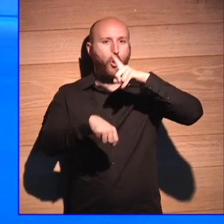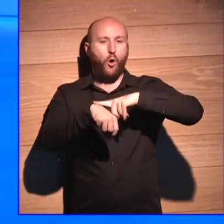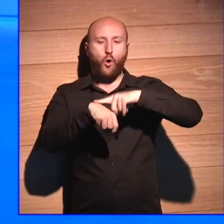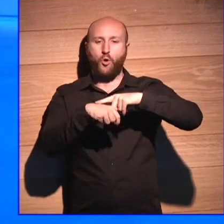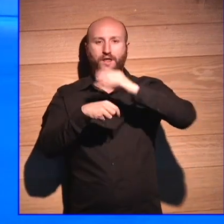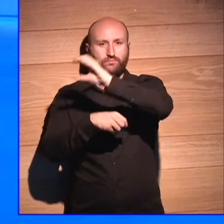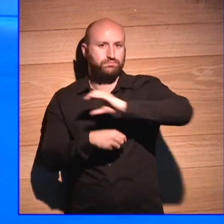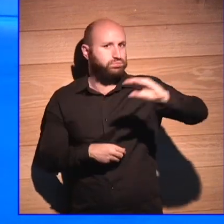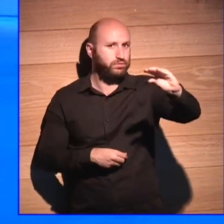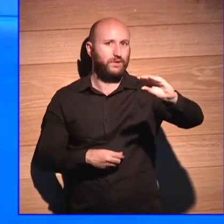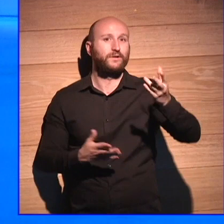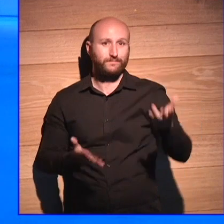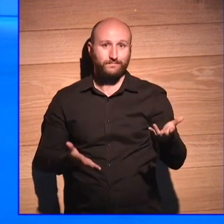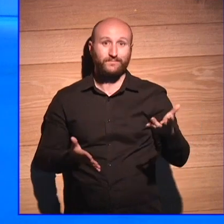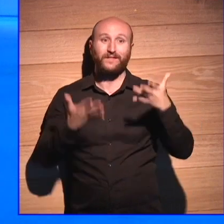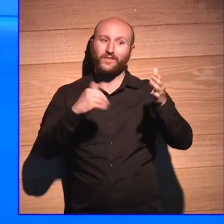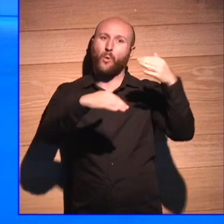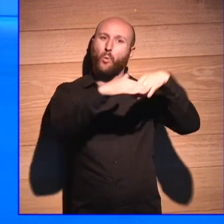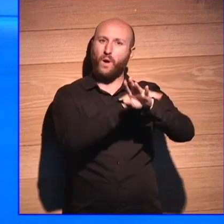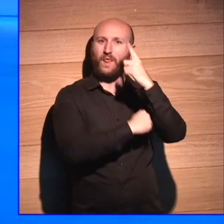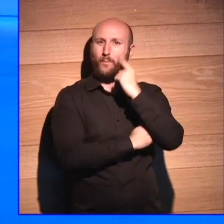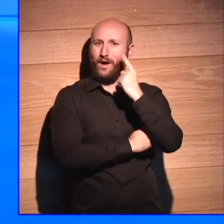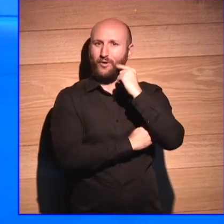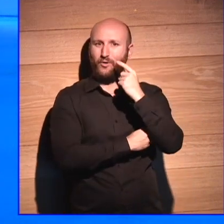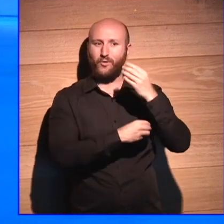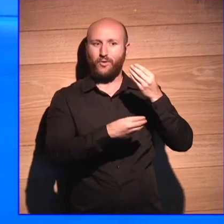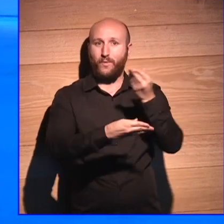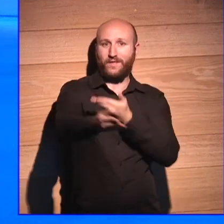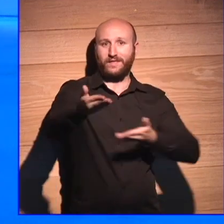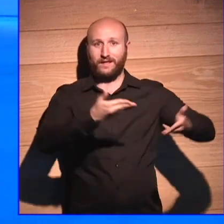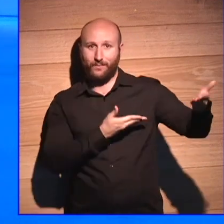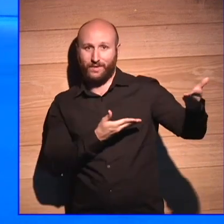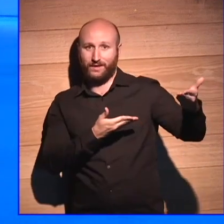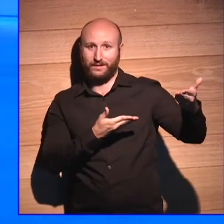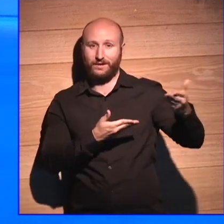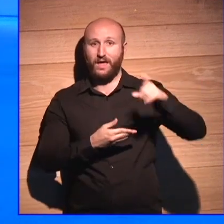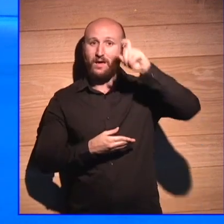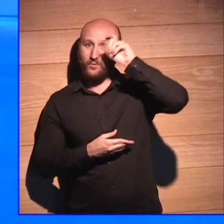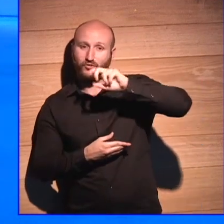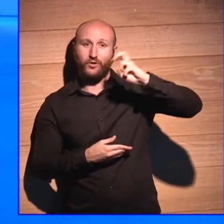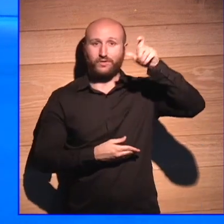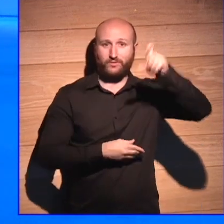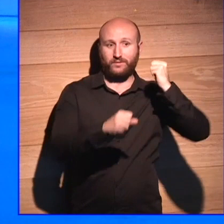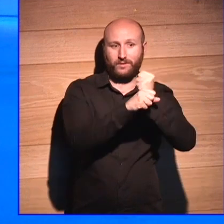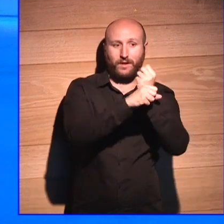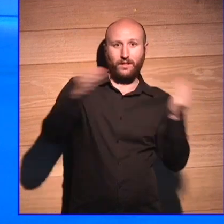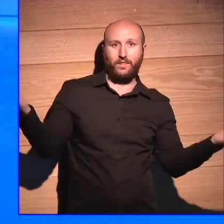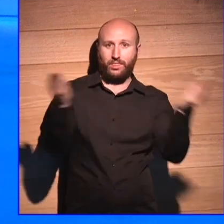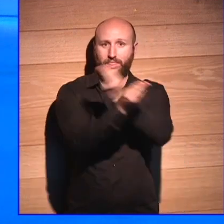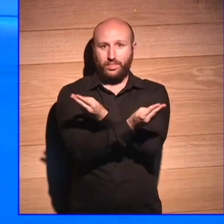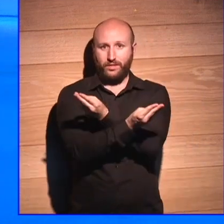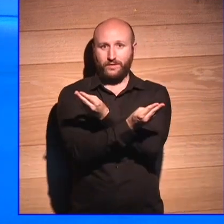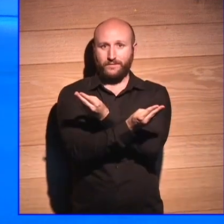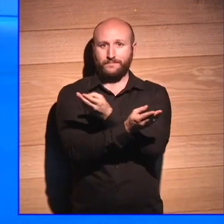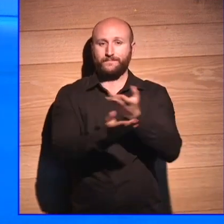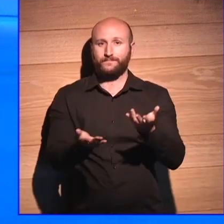de matemáticas. Entonces van a este banco e intercambian, ¿no? Pues el lampista recibe para su hijo clases de matemáticas y el profesor,